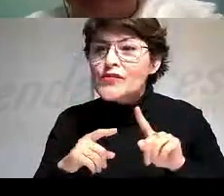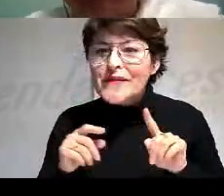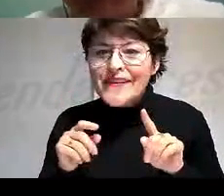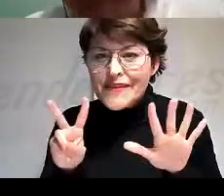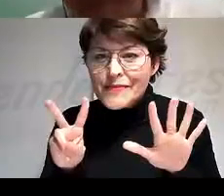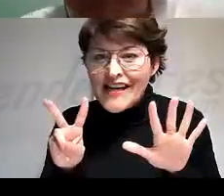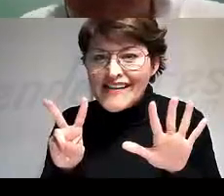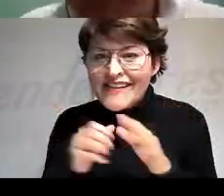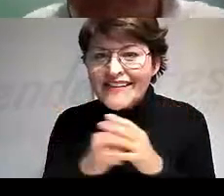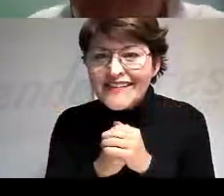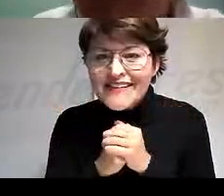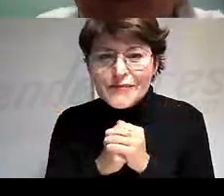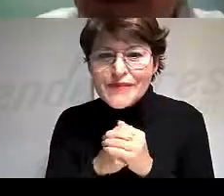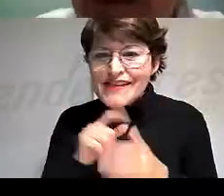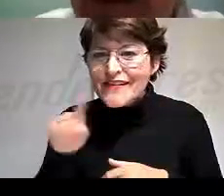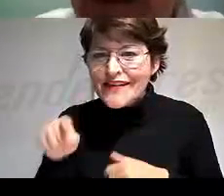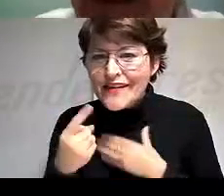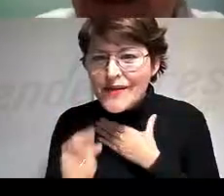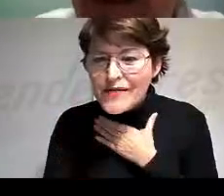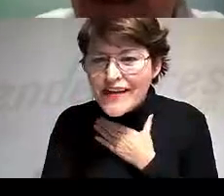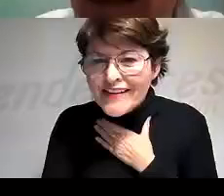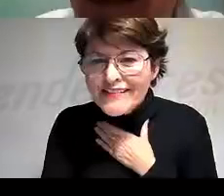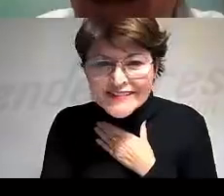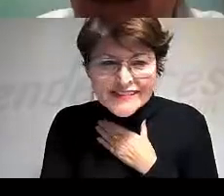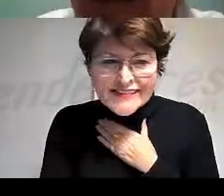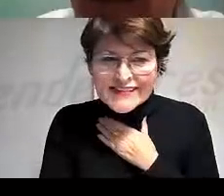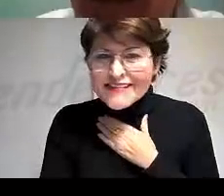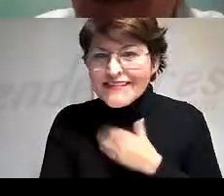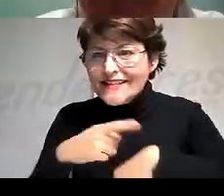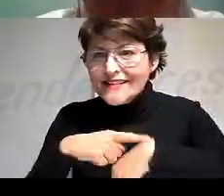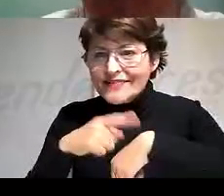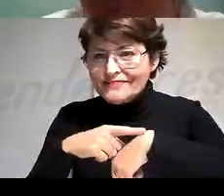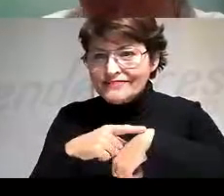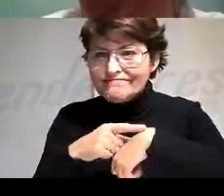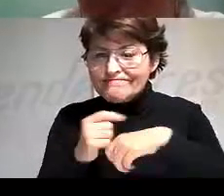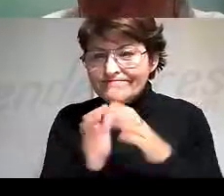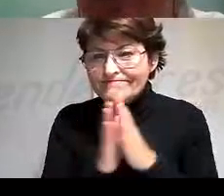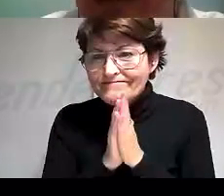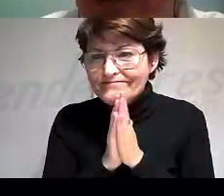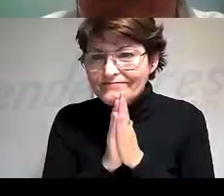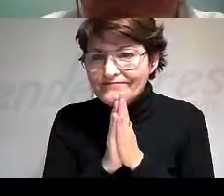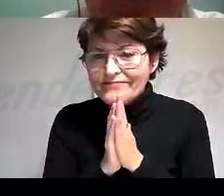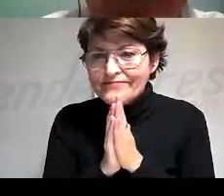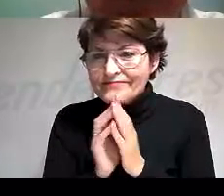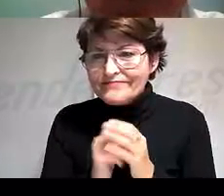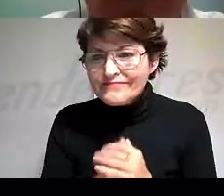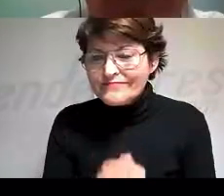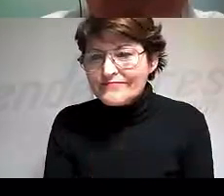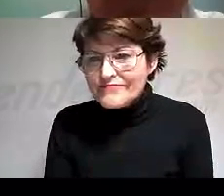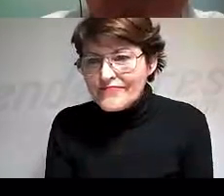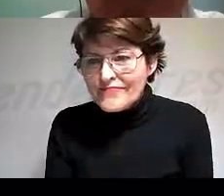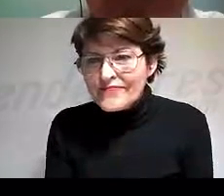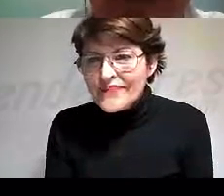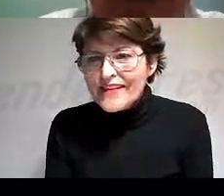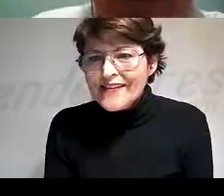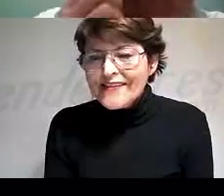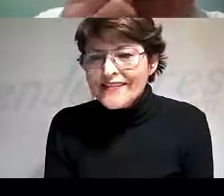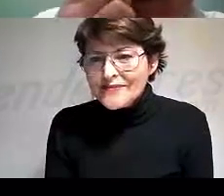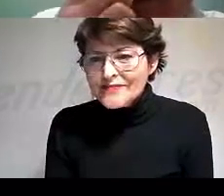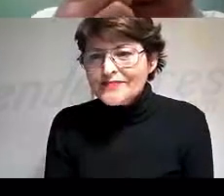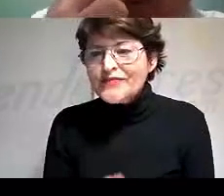las 8:30. Empezamos a las 7. Yo pensaba que era 1 hora. Y es verdad que nos hemos alargado un pelín.